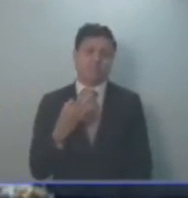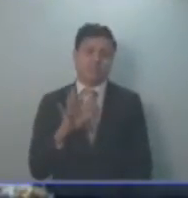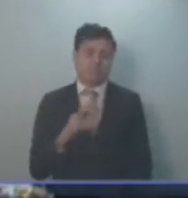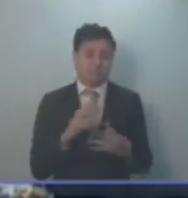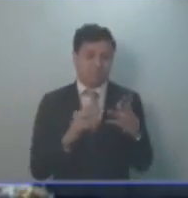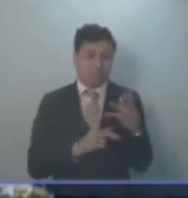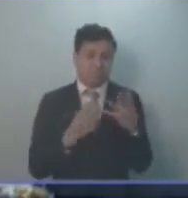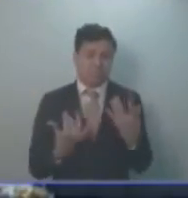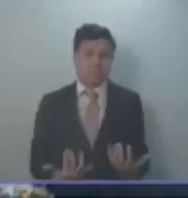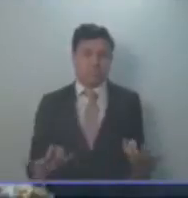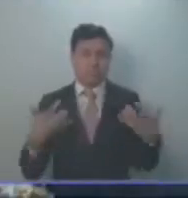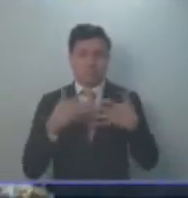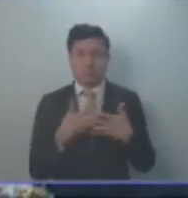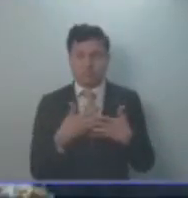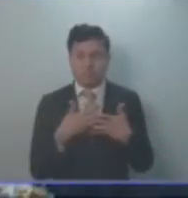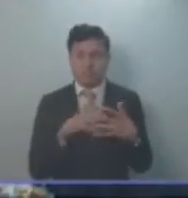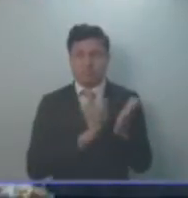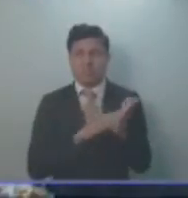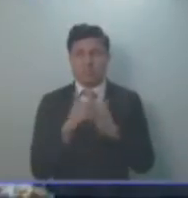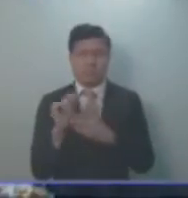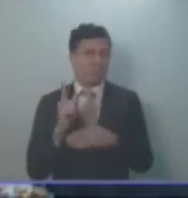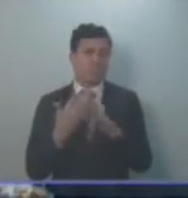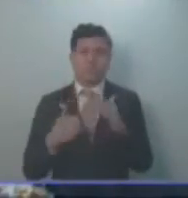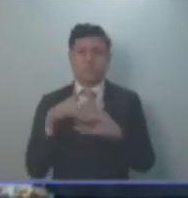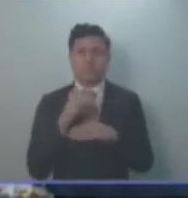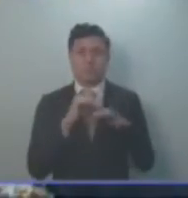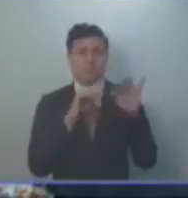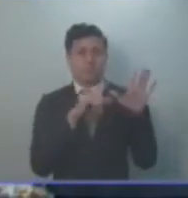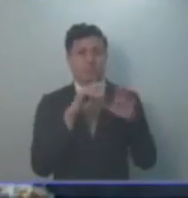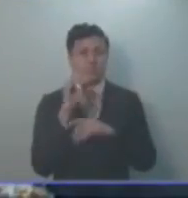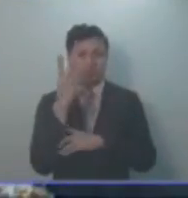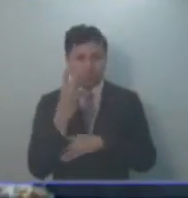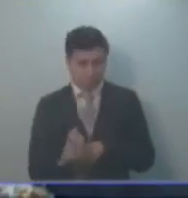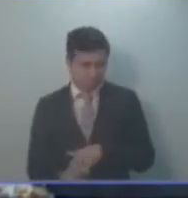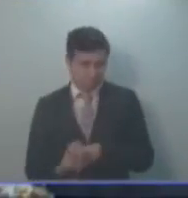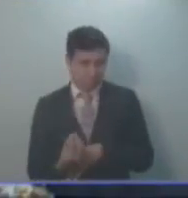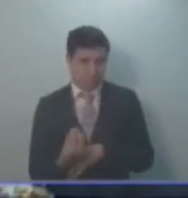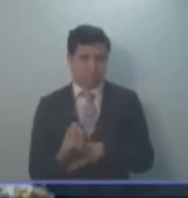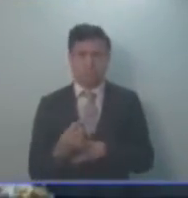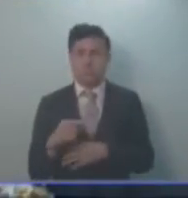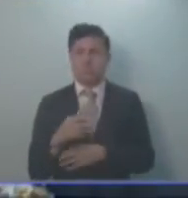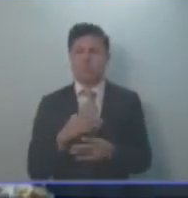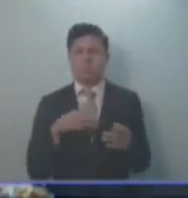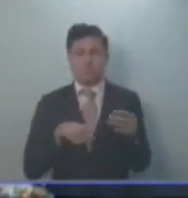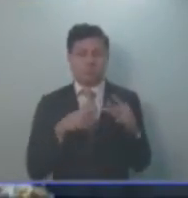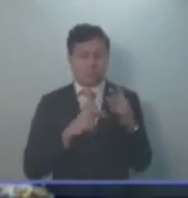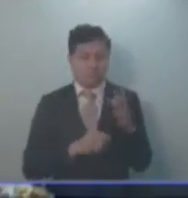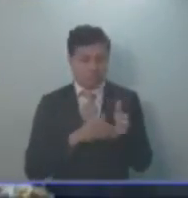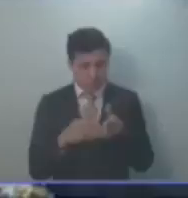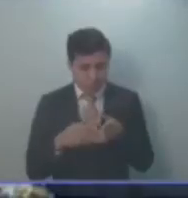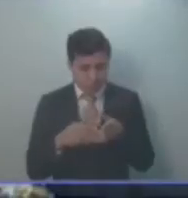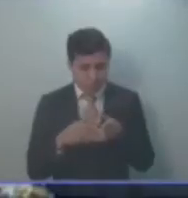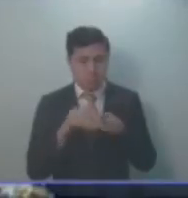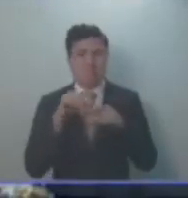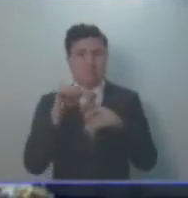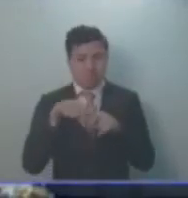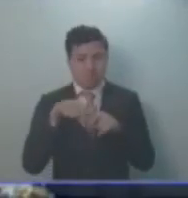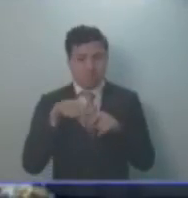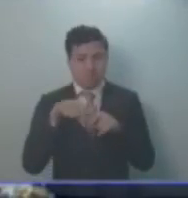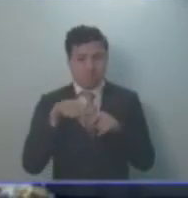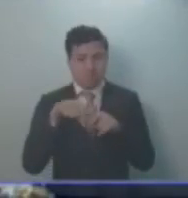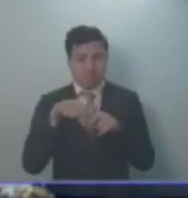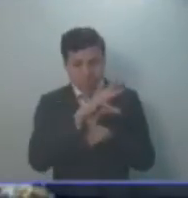su reglamentación en un plazo no mayor de 60 días, a partir de la entrada en vigencia del presente decreto.